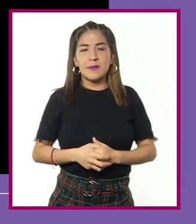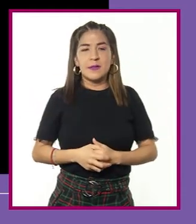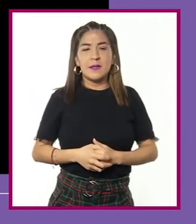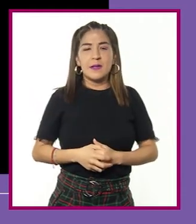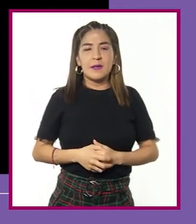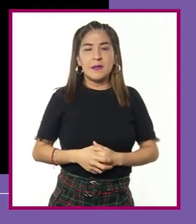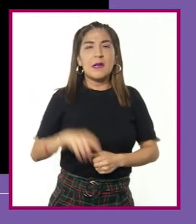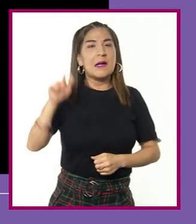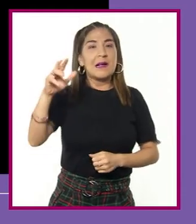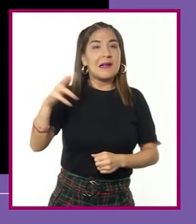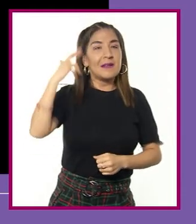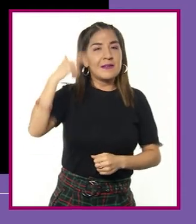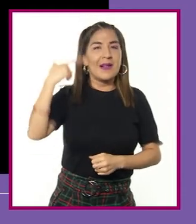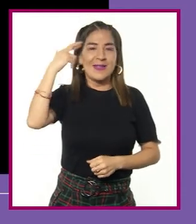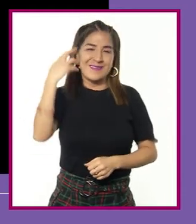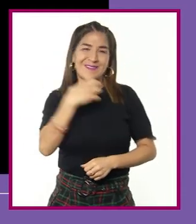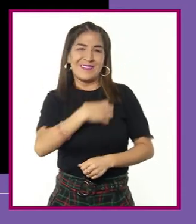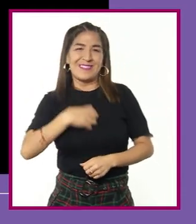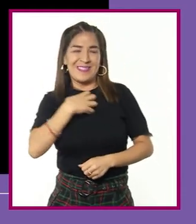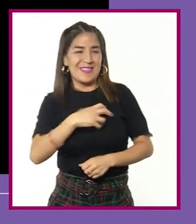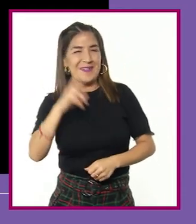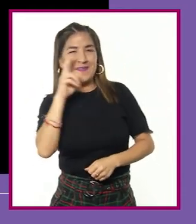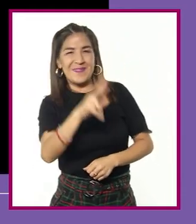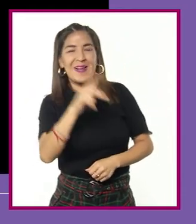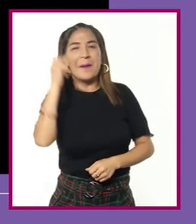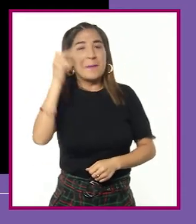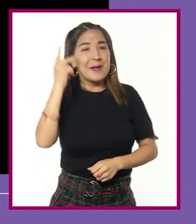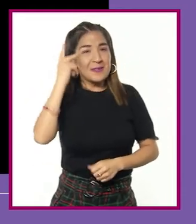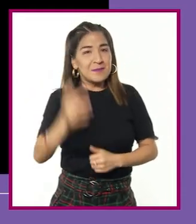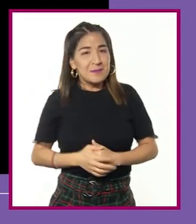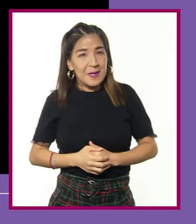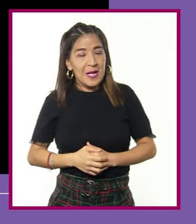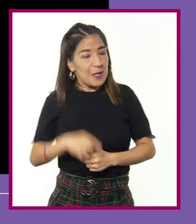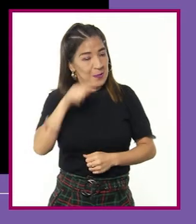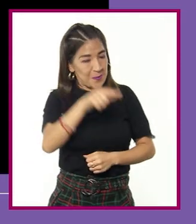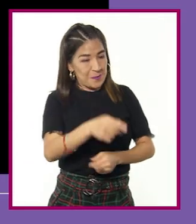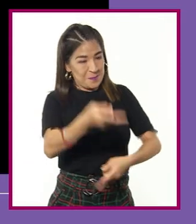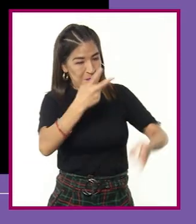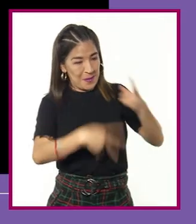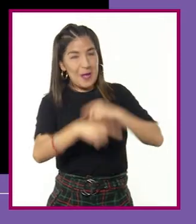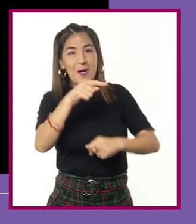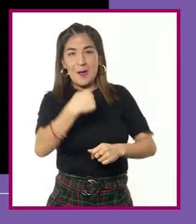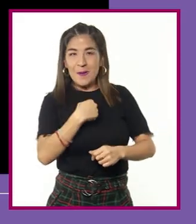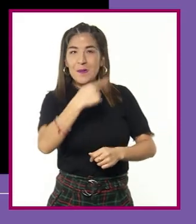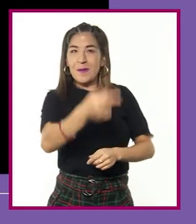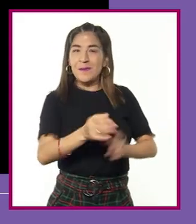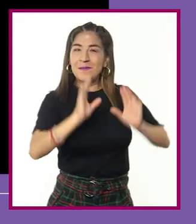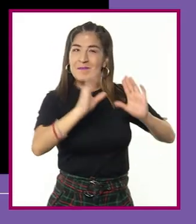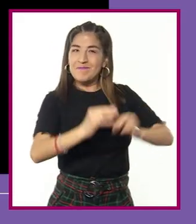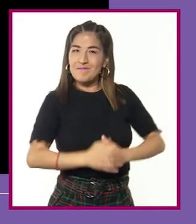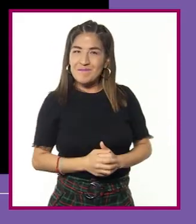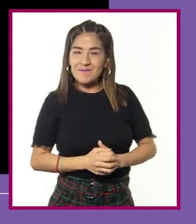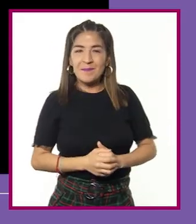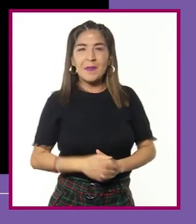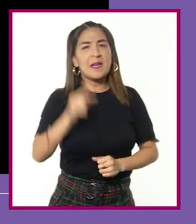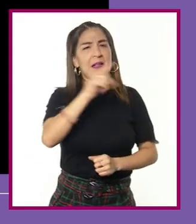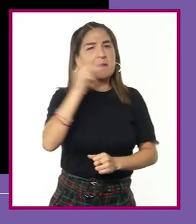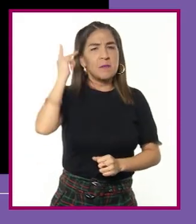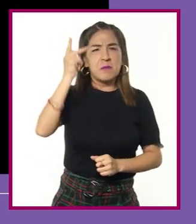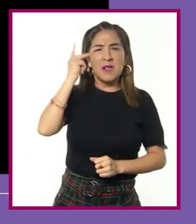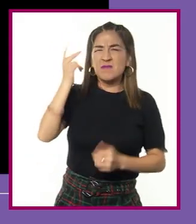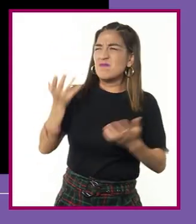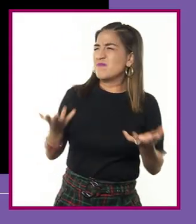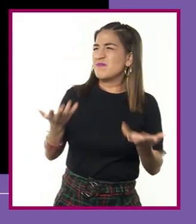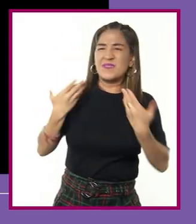El rey se alegró de ver al Principito. ¡Qué bien! Un súbdito, le dijo. El Principito no entendió